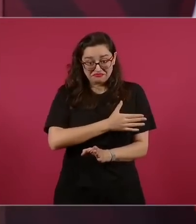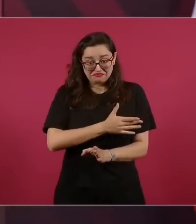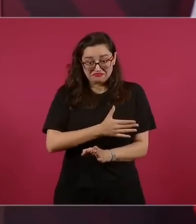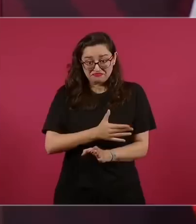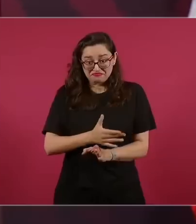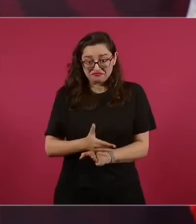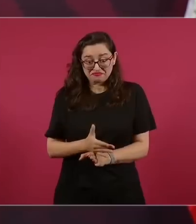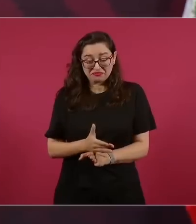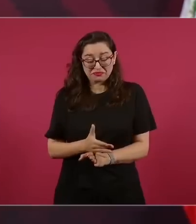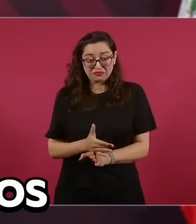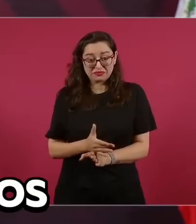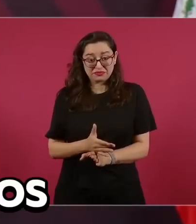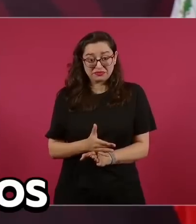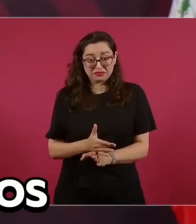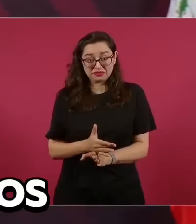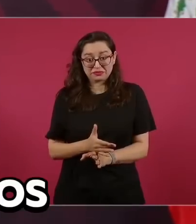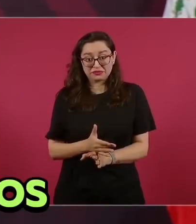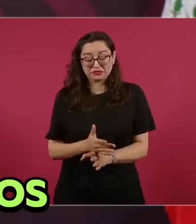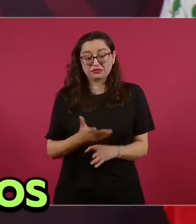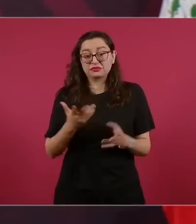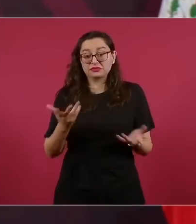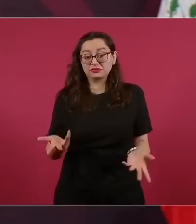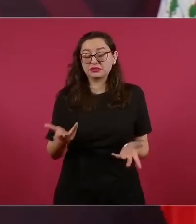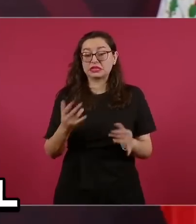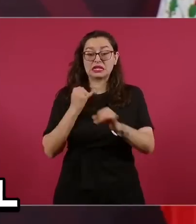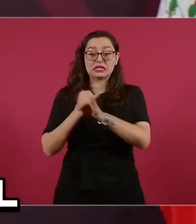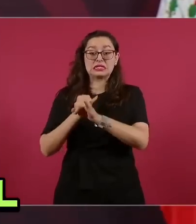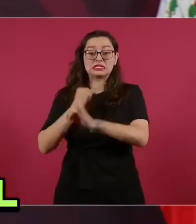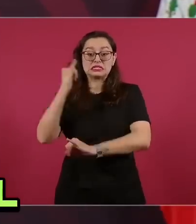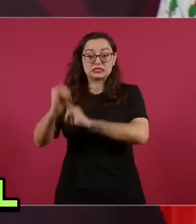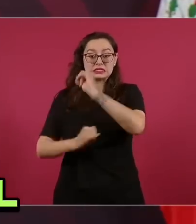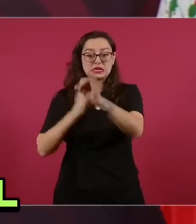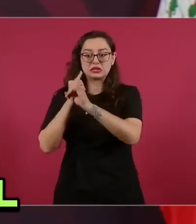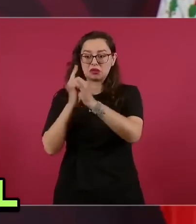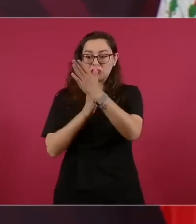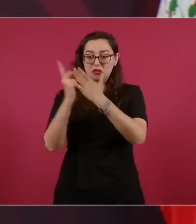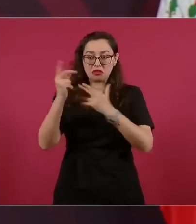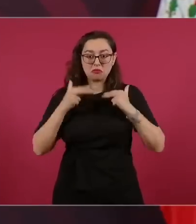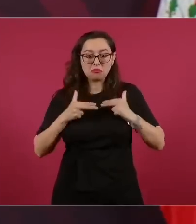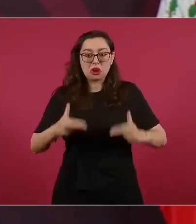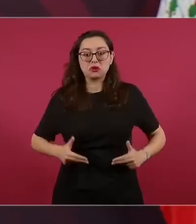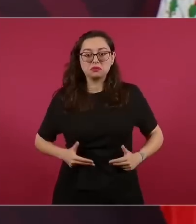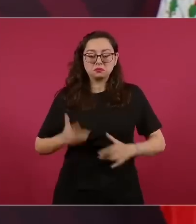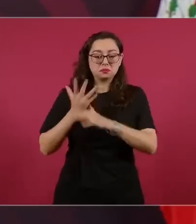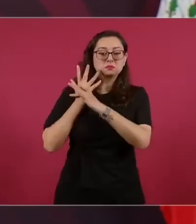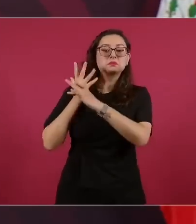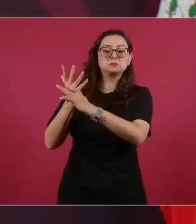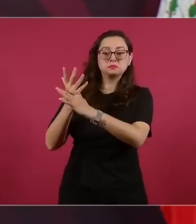la sostienen los organismos de derechos humanos a nivel internacional,